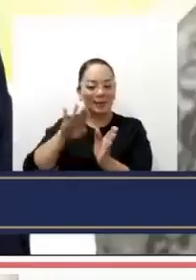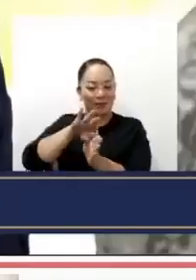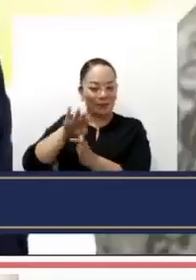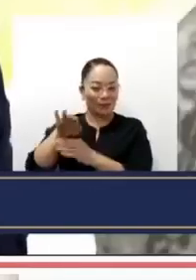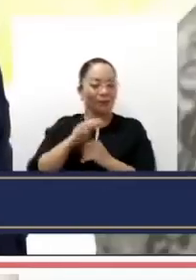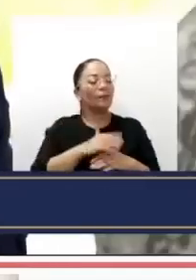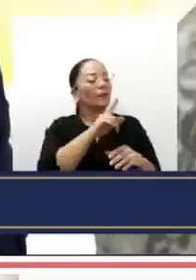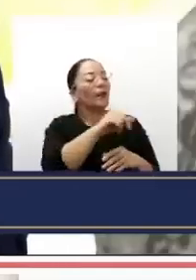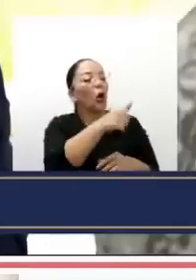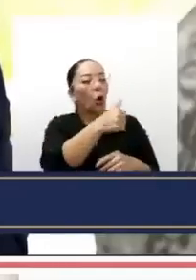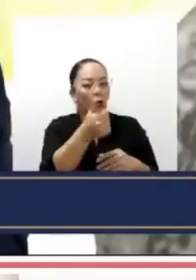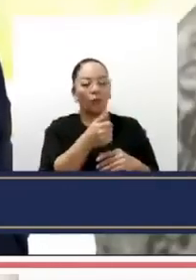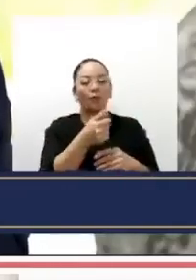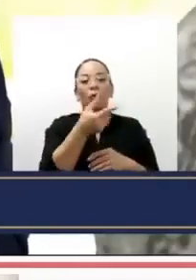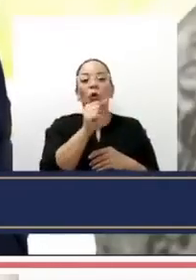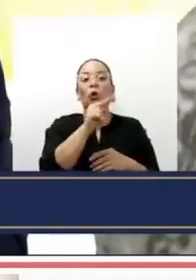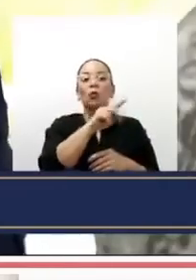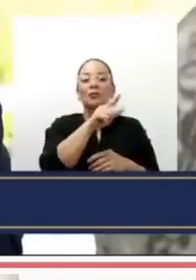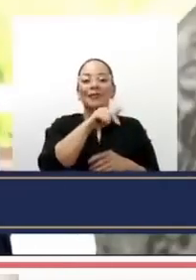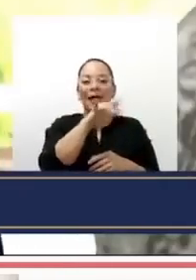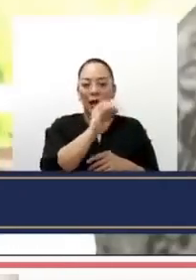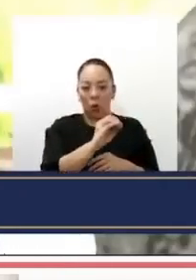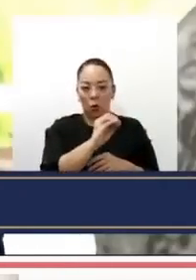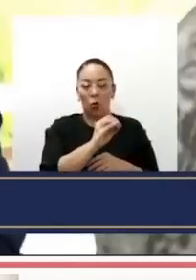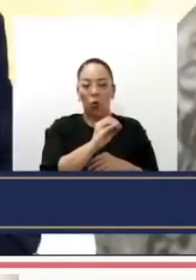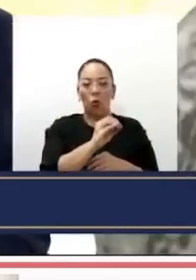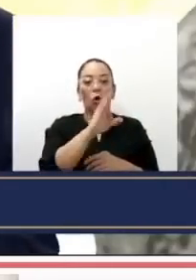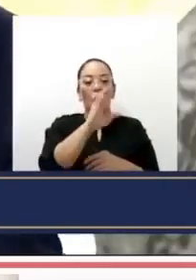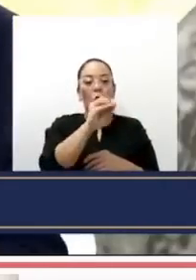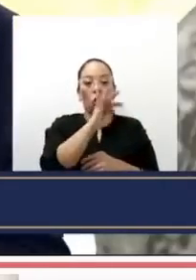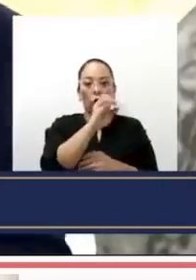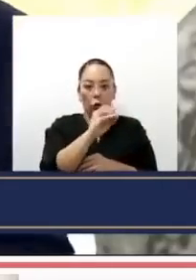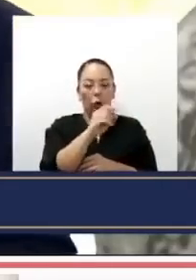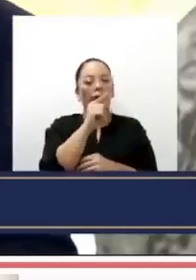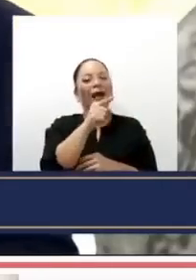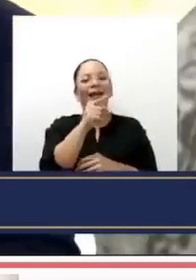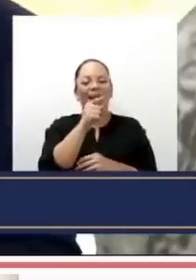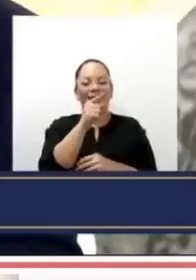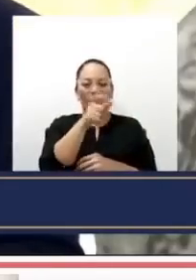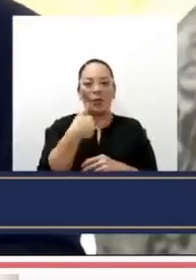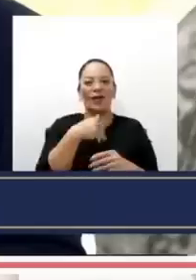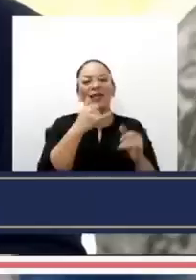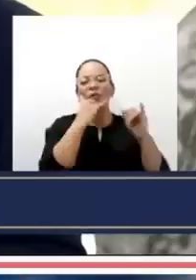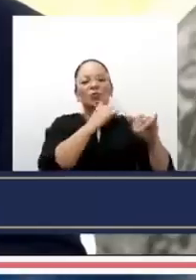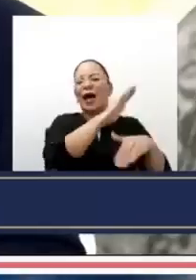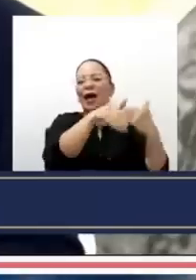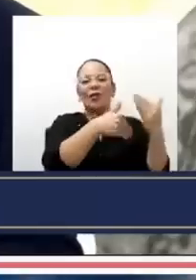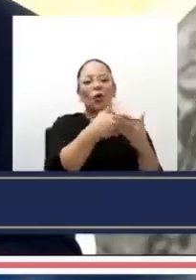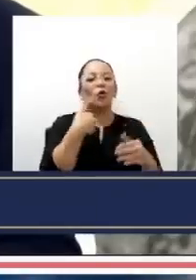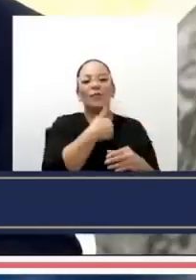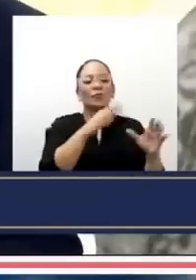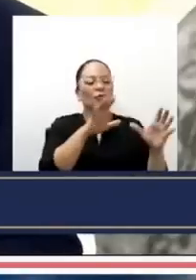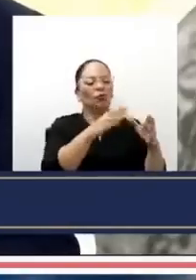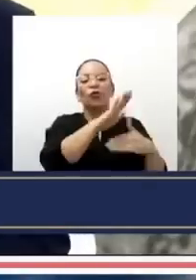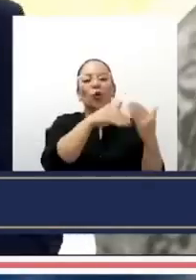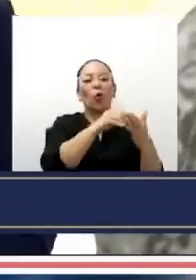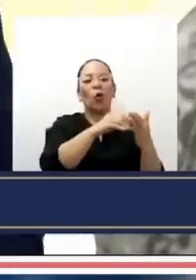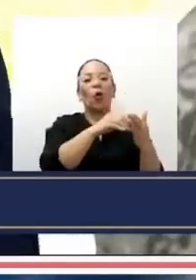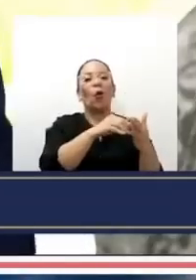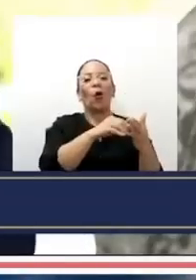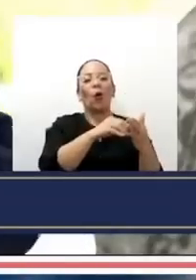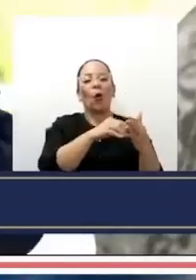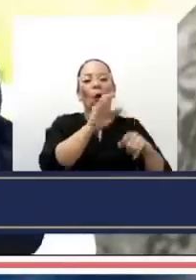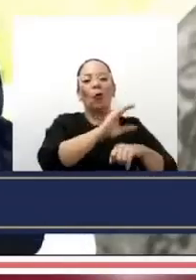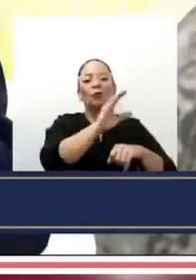otro ciudadano, Gonzalo Coto Fernández. Don Gonzalo Coto denuncia a todo el Consejo de Gobierno. Todos los que están aquí a mi derecha están